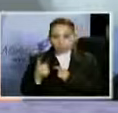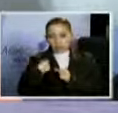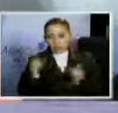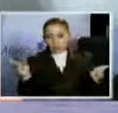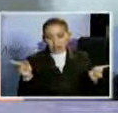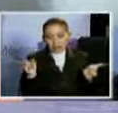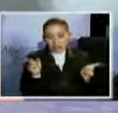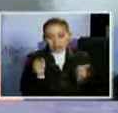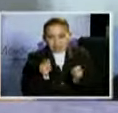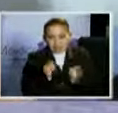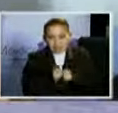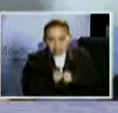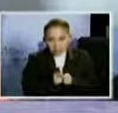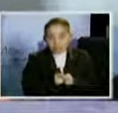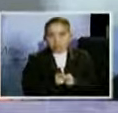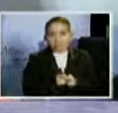a tratar